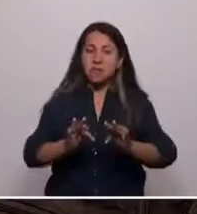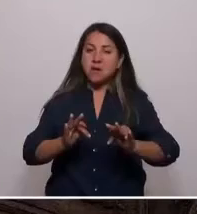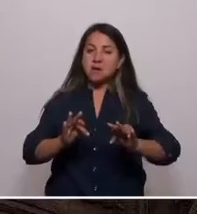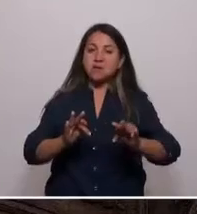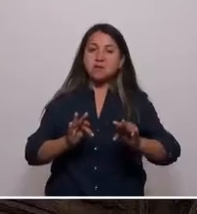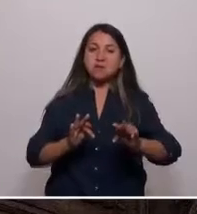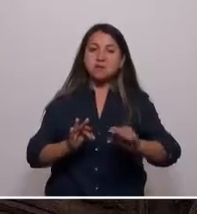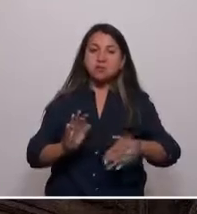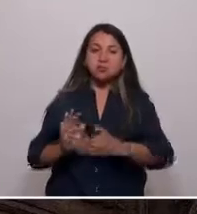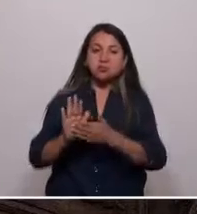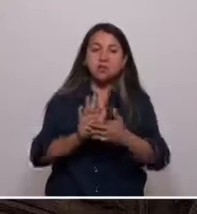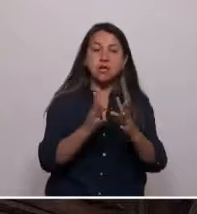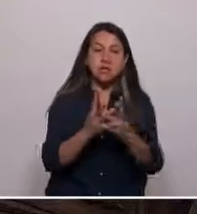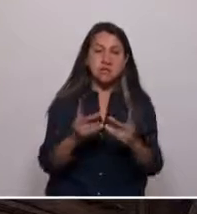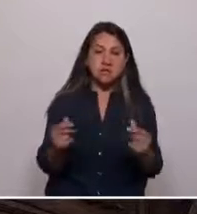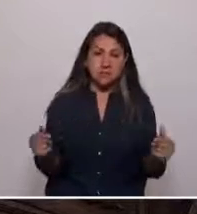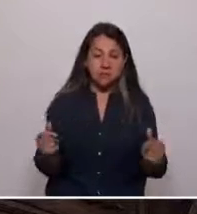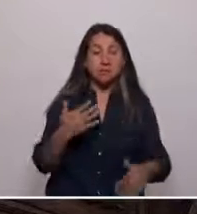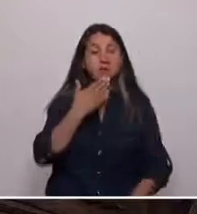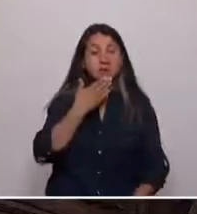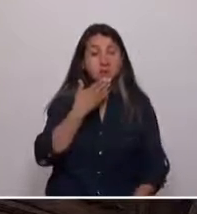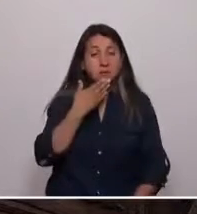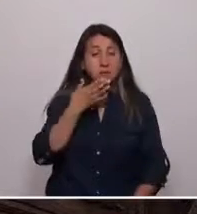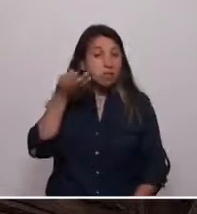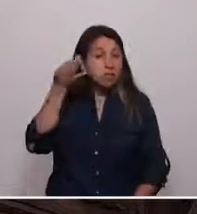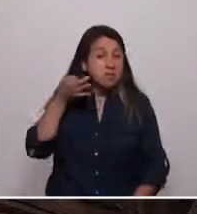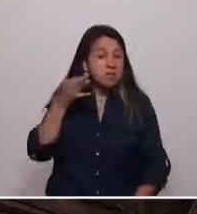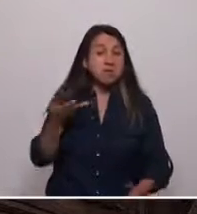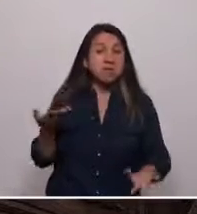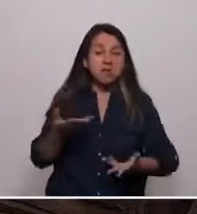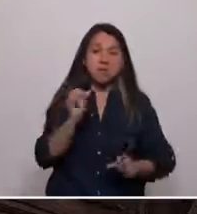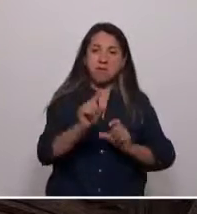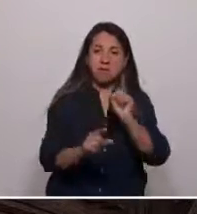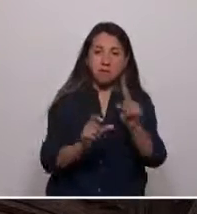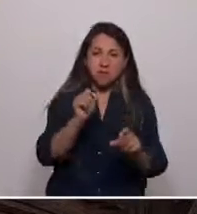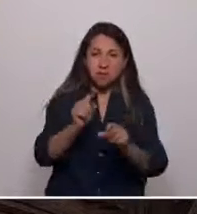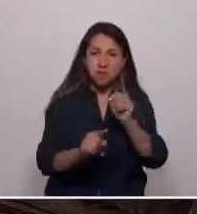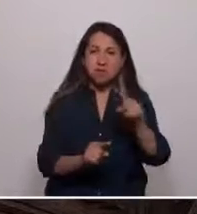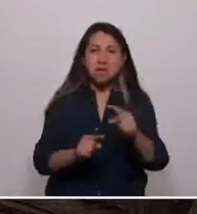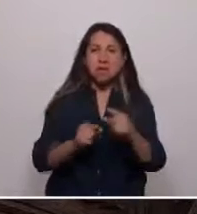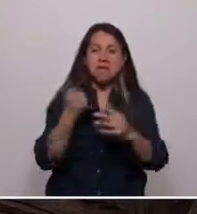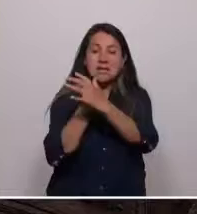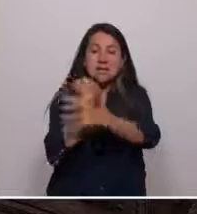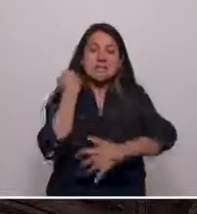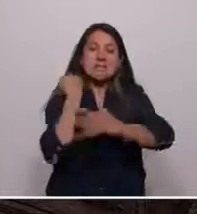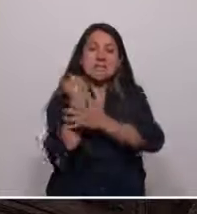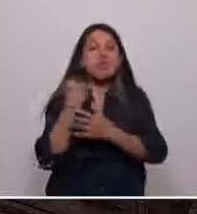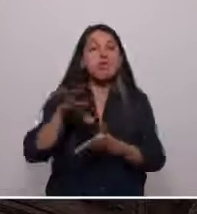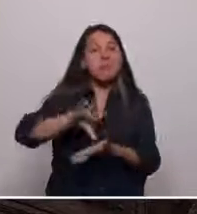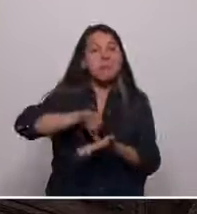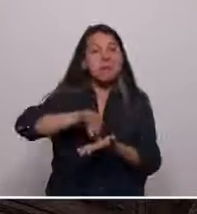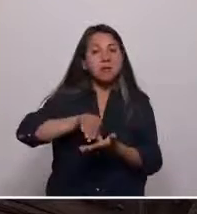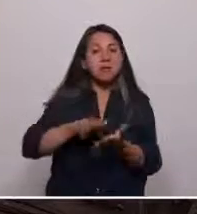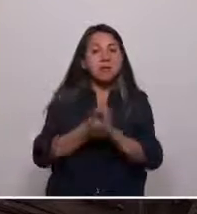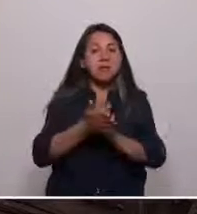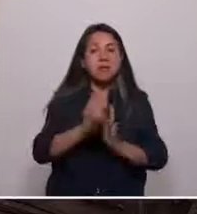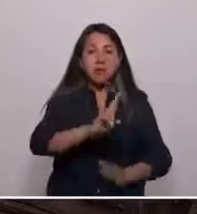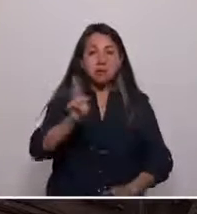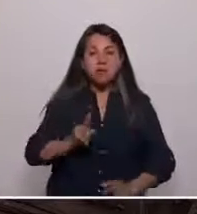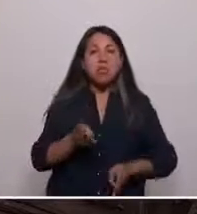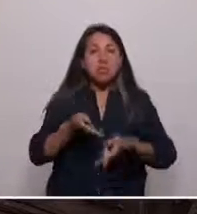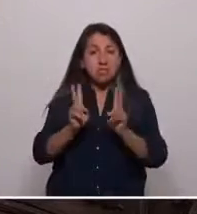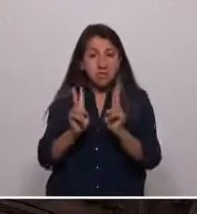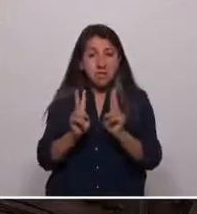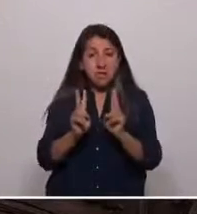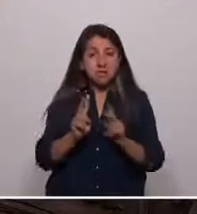invisibles. También hemos escuchado que se defenderán los símbolos patrios como la República, el derecho preferente